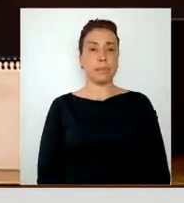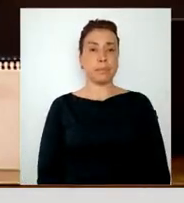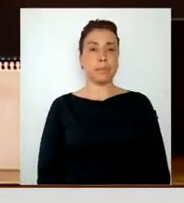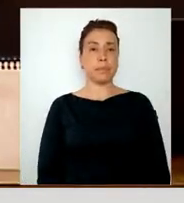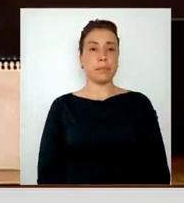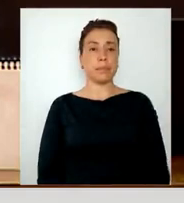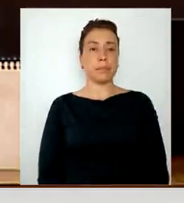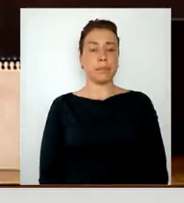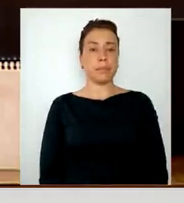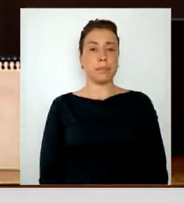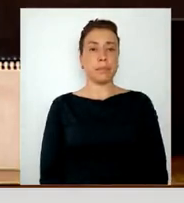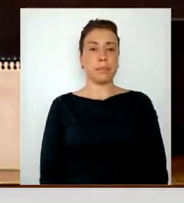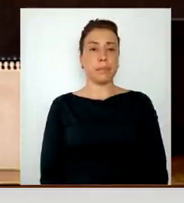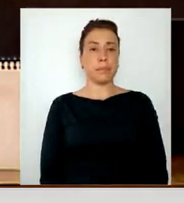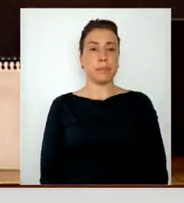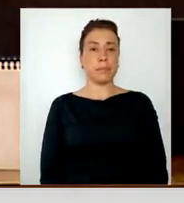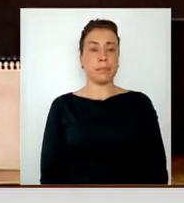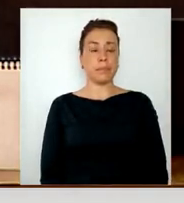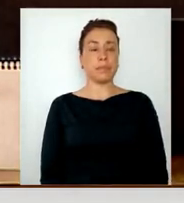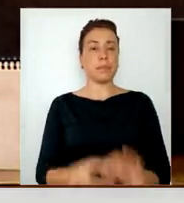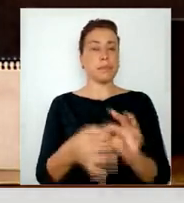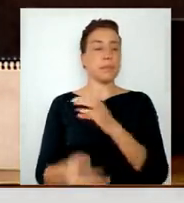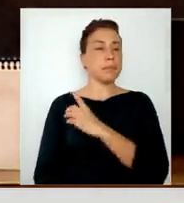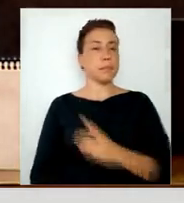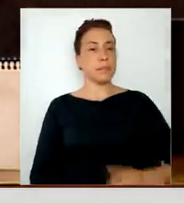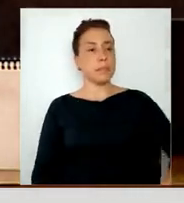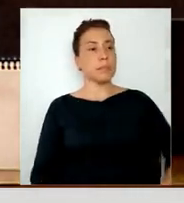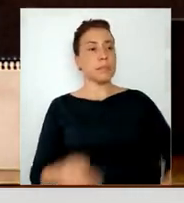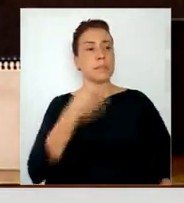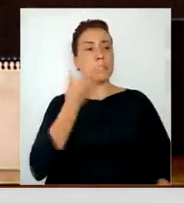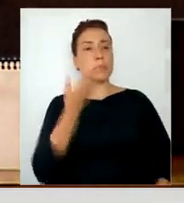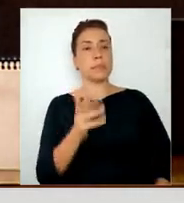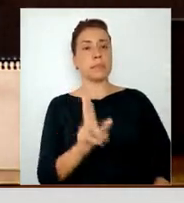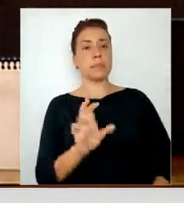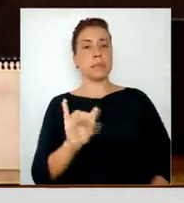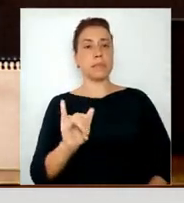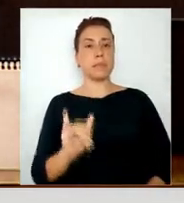diputado Becker le damos la palabra al diputado Hugo rey